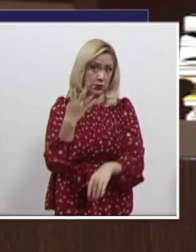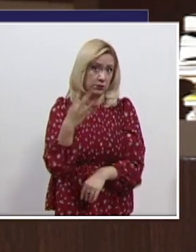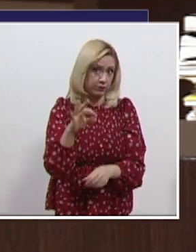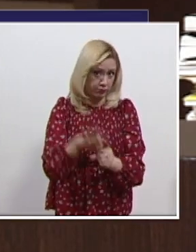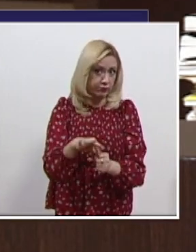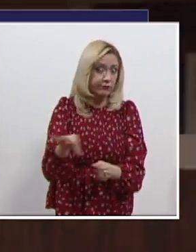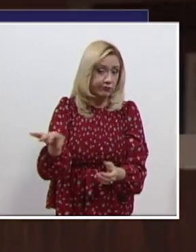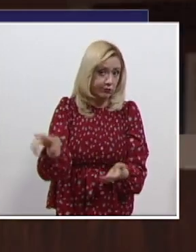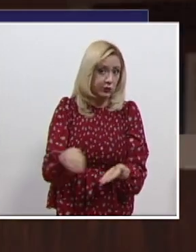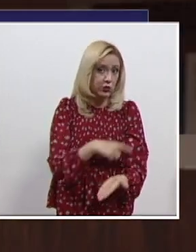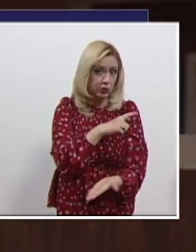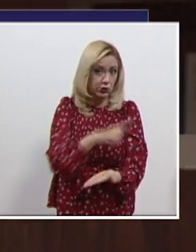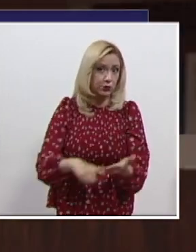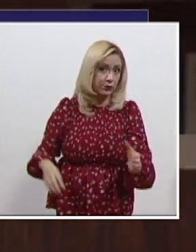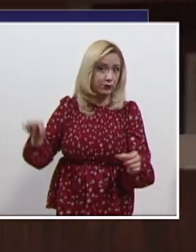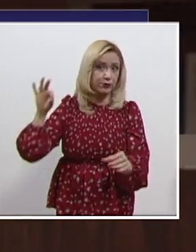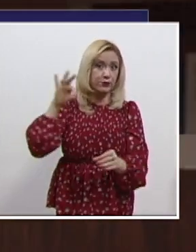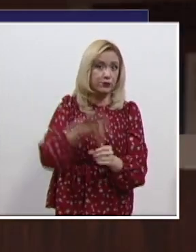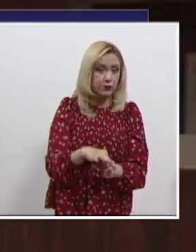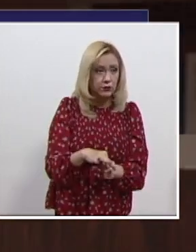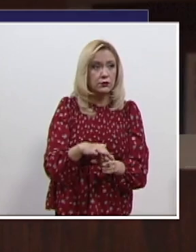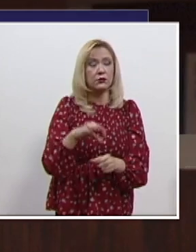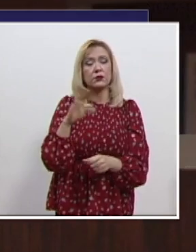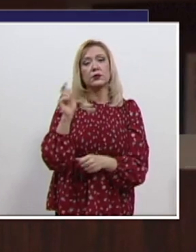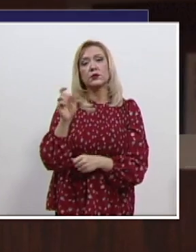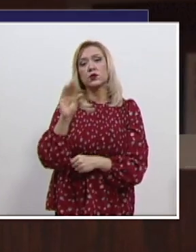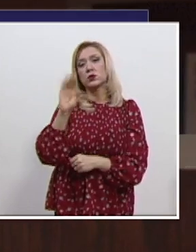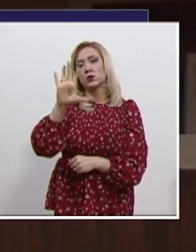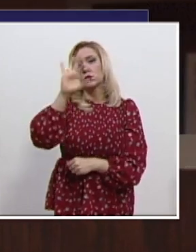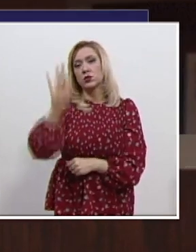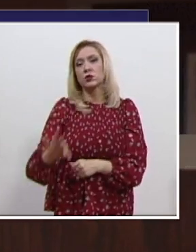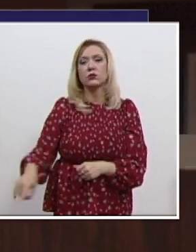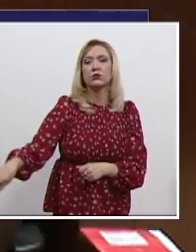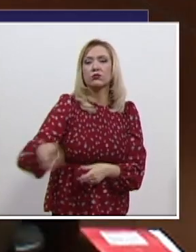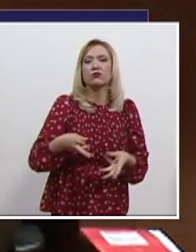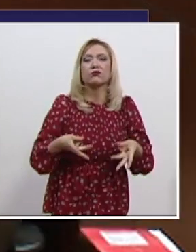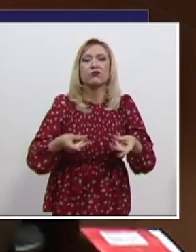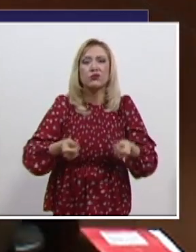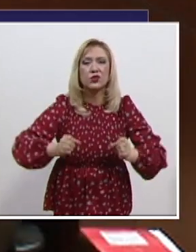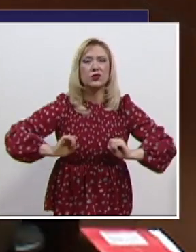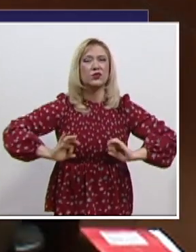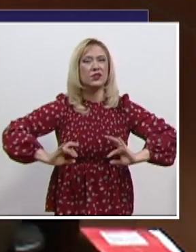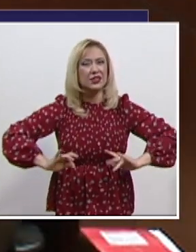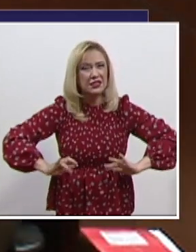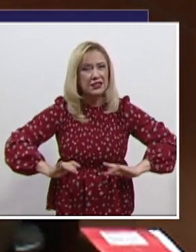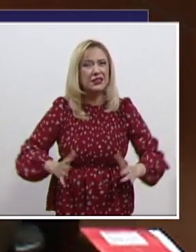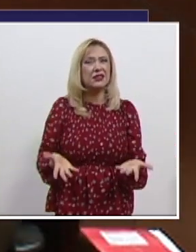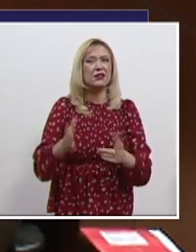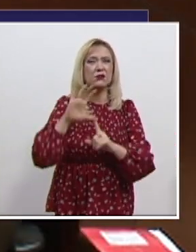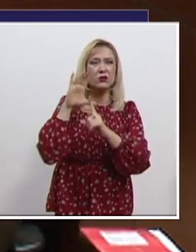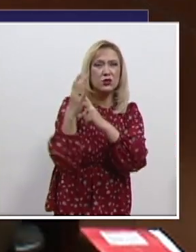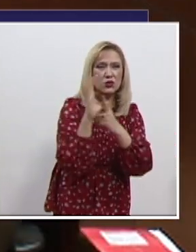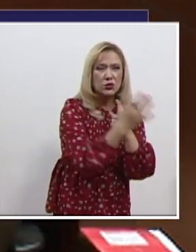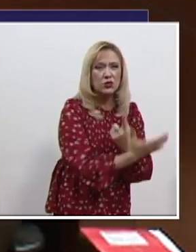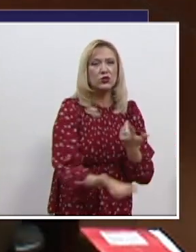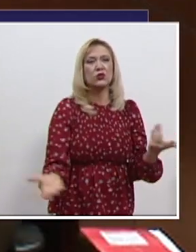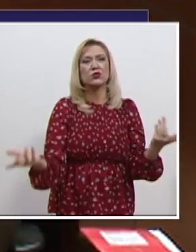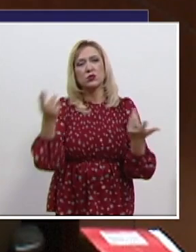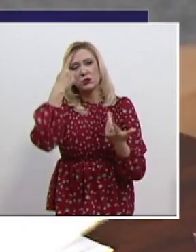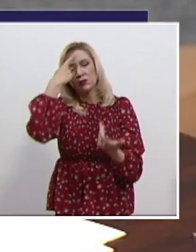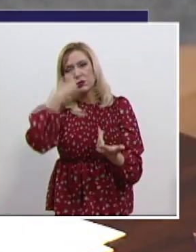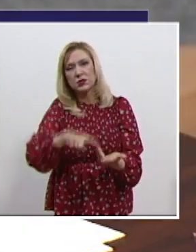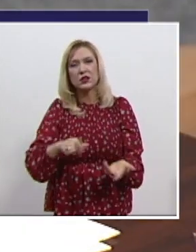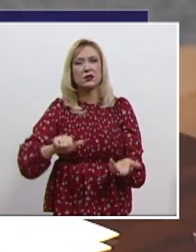El 95% del ajuste impacta el gasto administrativo, lo que incluye comisiones oficiales, actividades de vinculación y